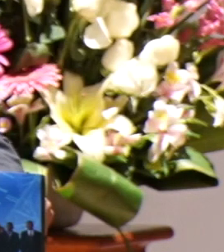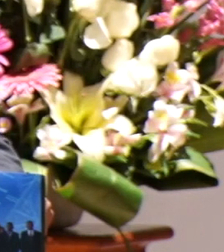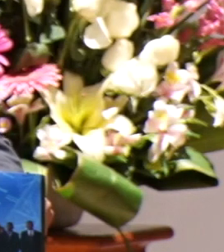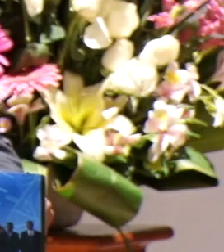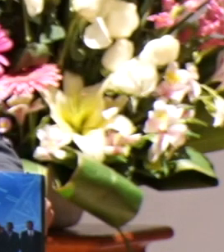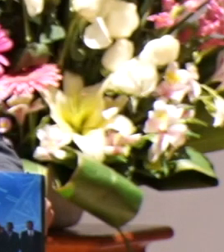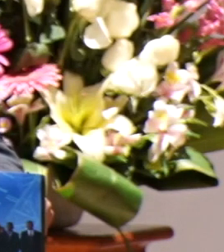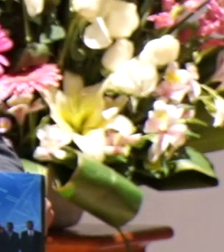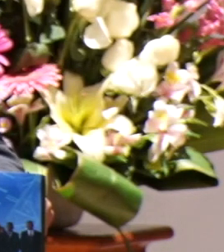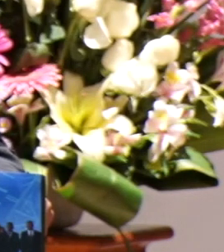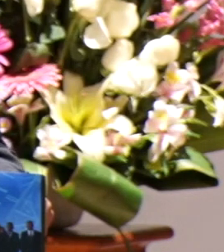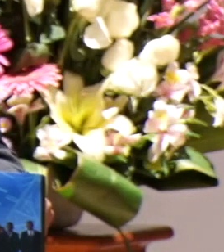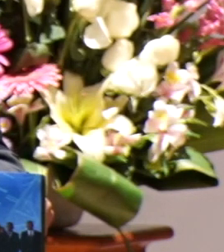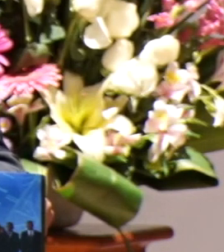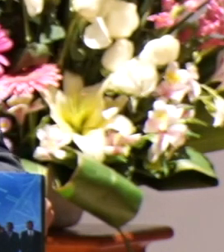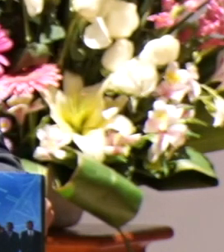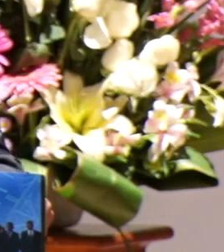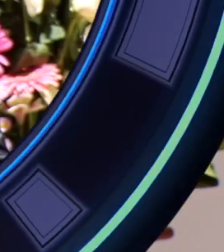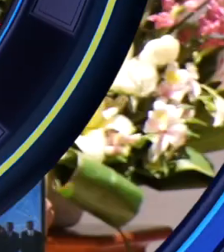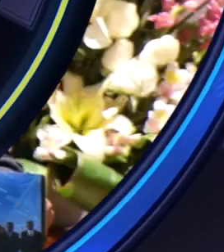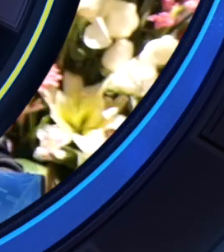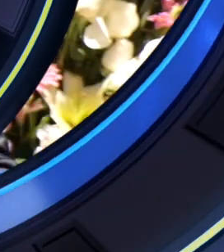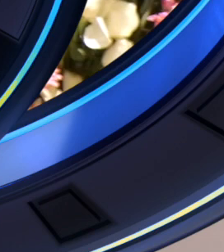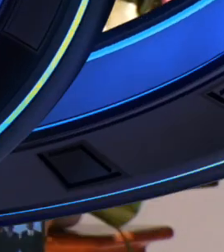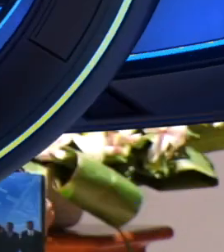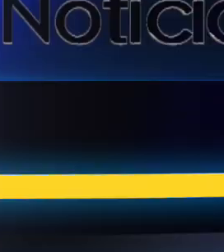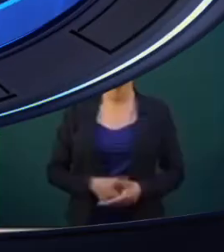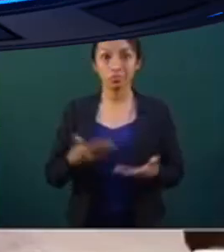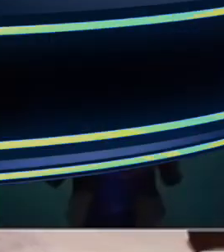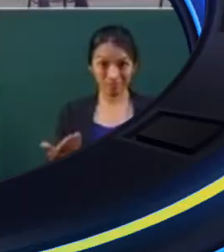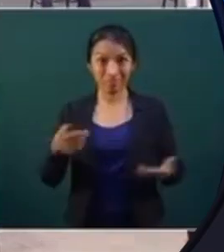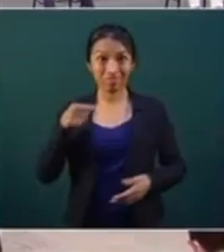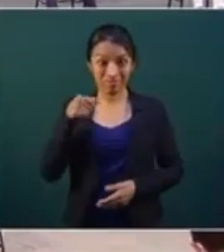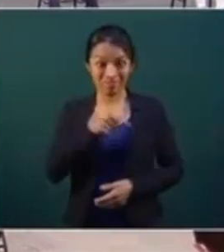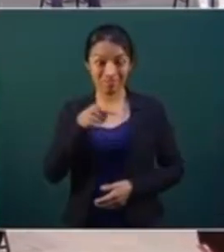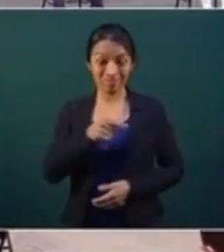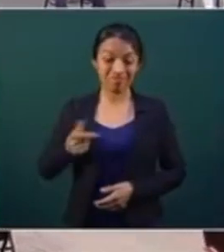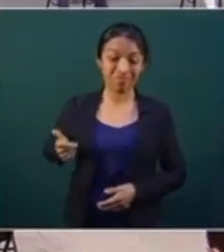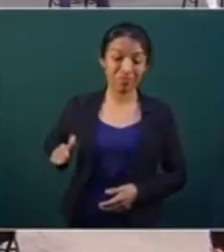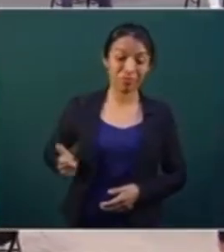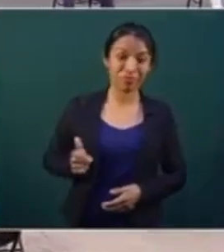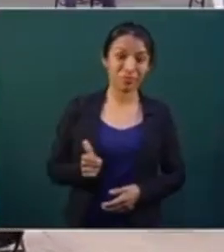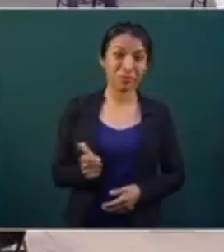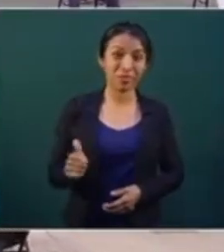que lleva en el cargo no ha mostrado resultados positivos. Guanajuato,